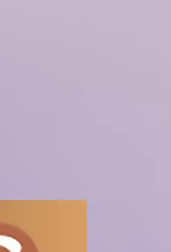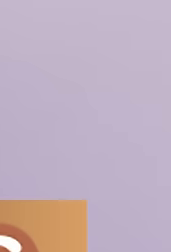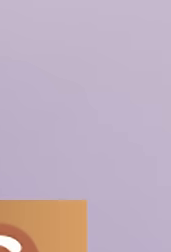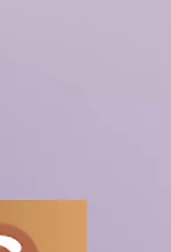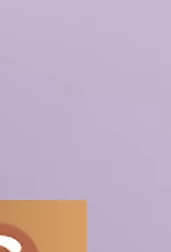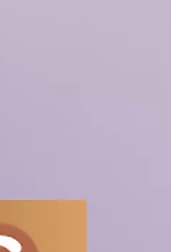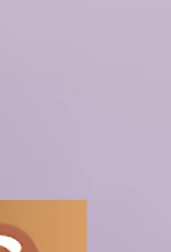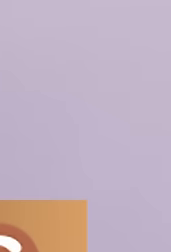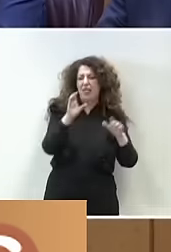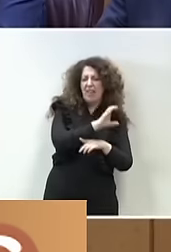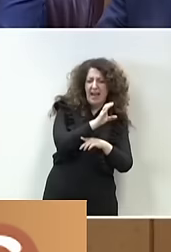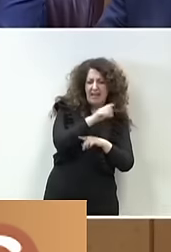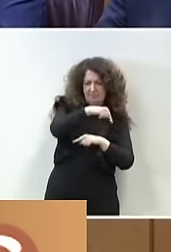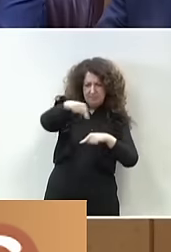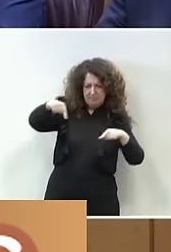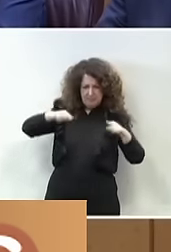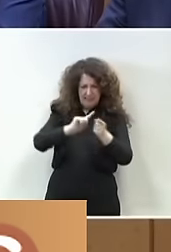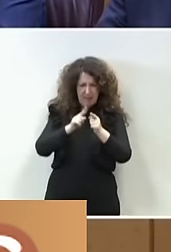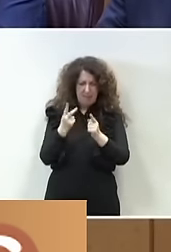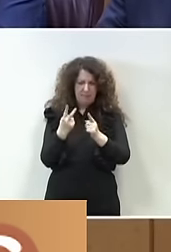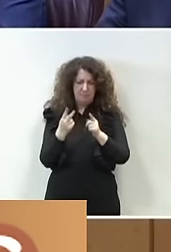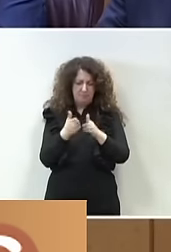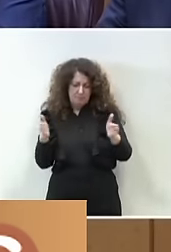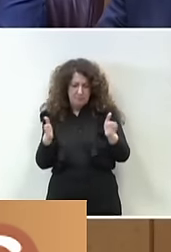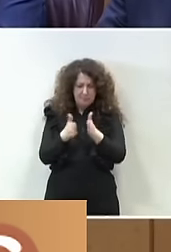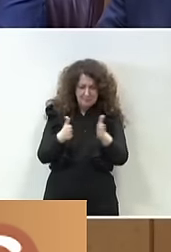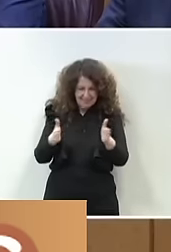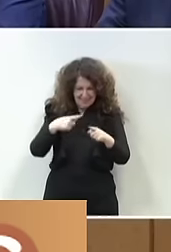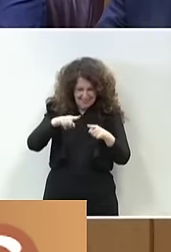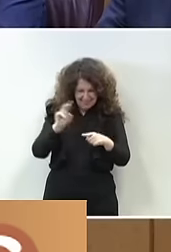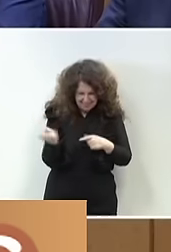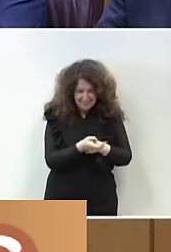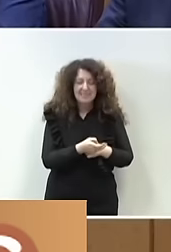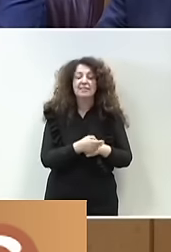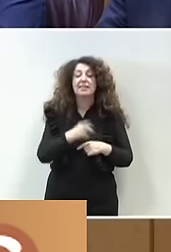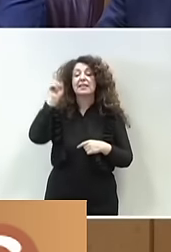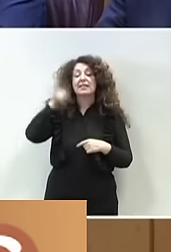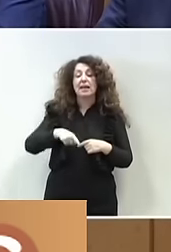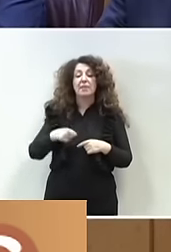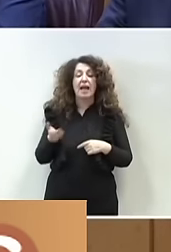cara de vergüenza todavía de hoy en día decir que no van a pactar con Bildu. Le aseguro que si Otegi